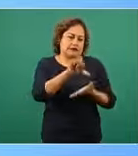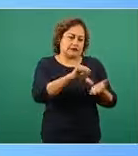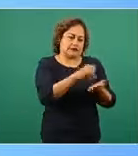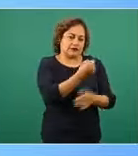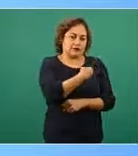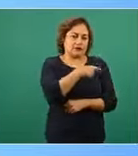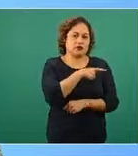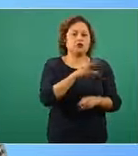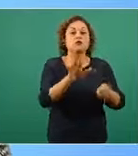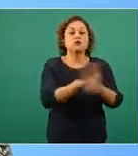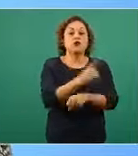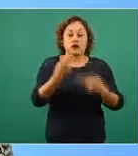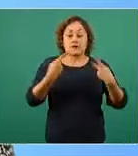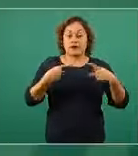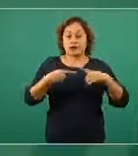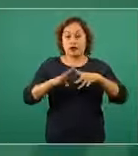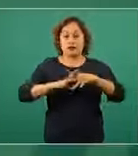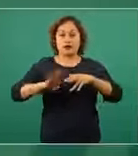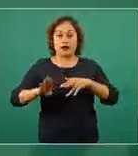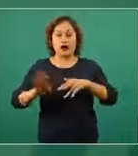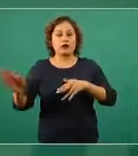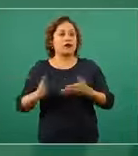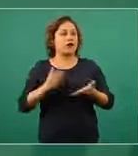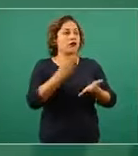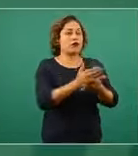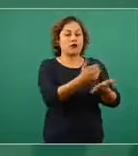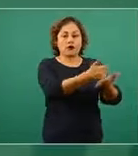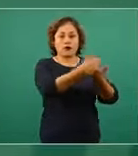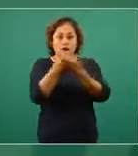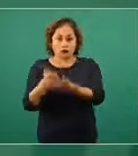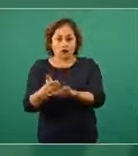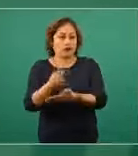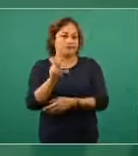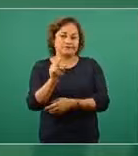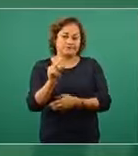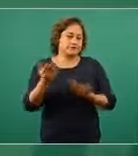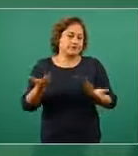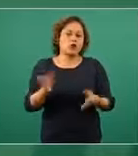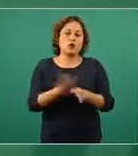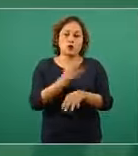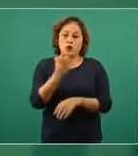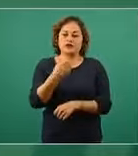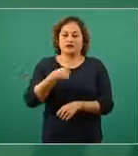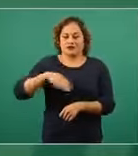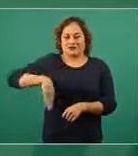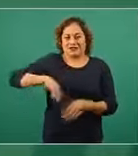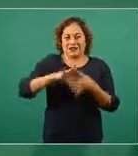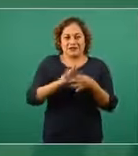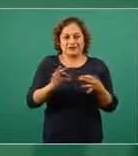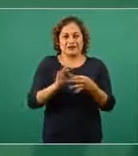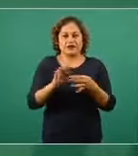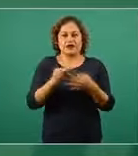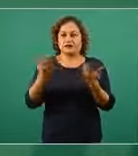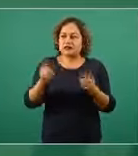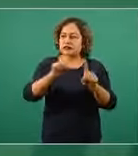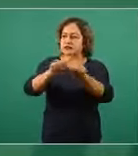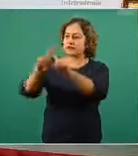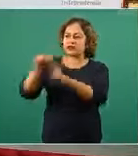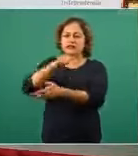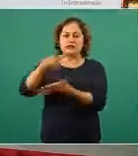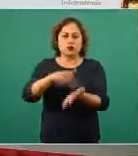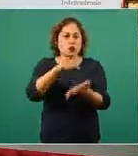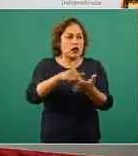atención. Por eso es que tenemos que captarla, como les comentaba previamente, en estas estaciones migratorias, en los albergues, ¿no? En aquellos espacios donde